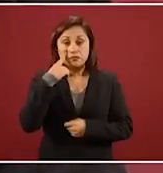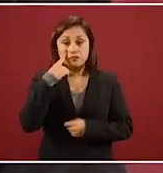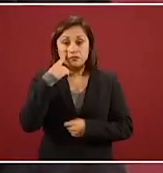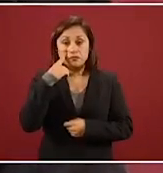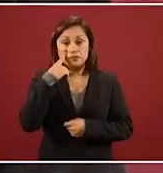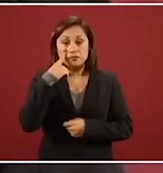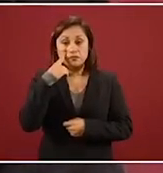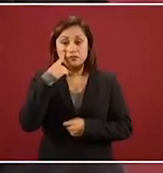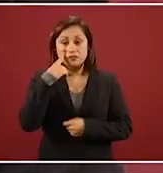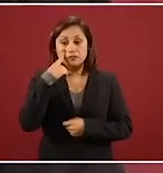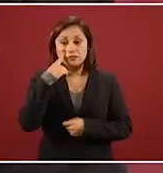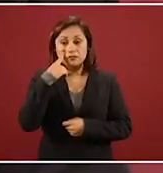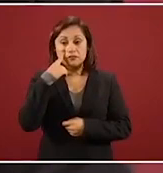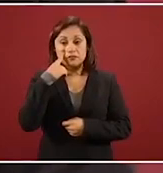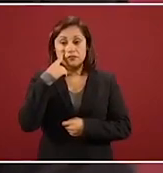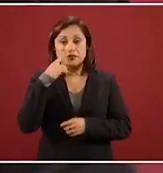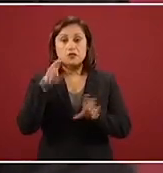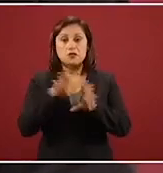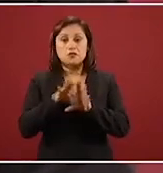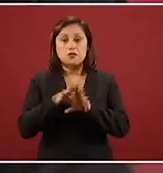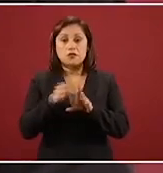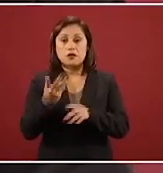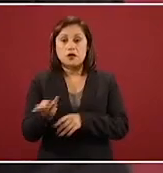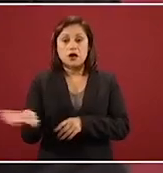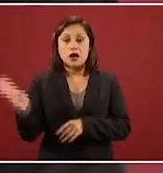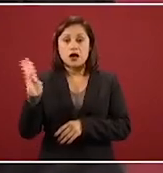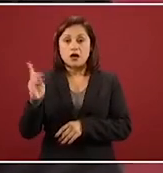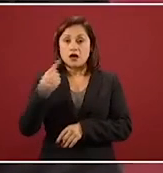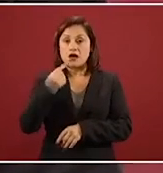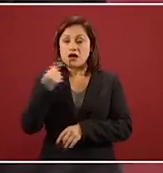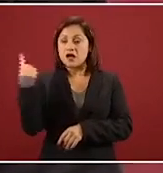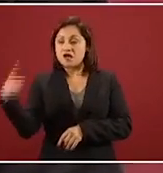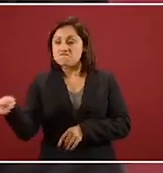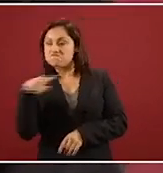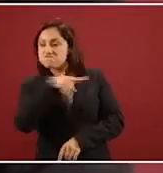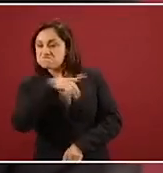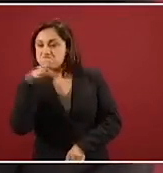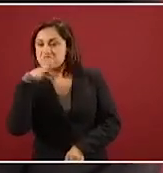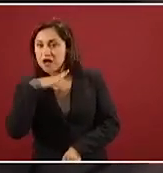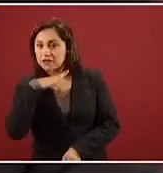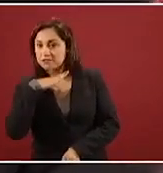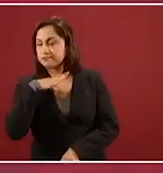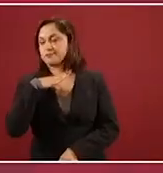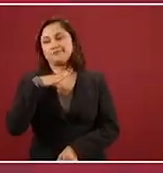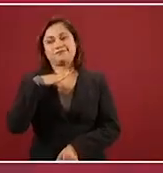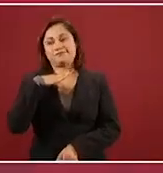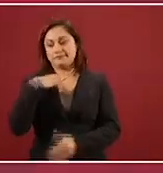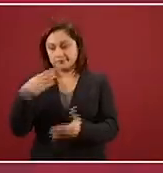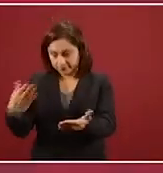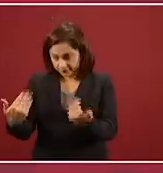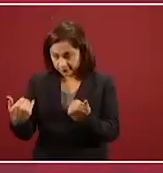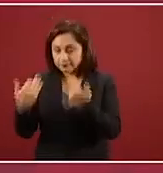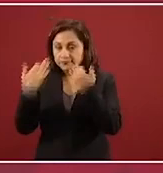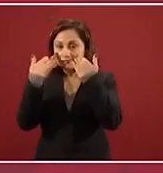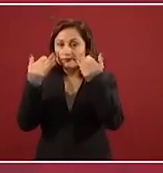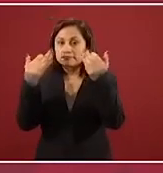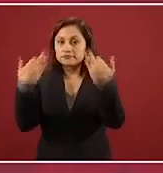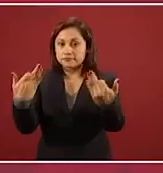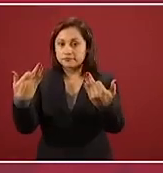solo acusar sin pruebas. Yo fui opositor mucho